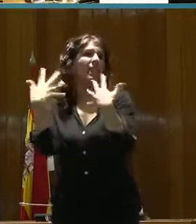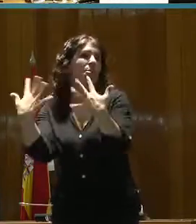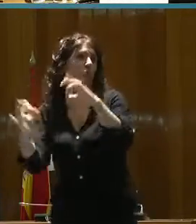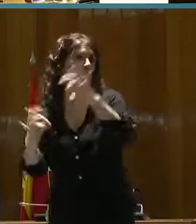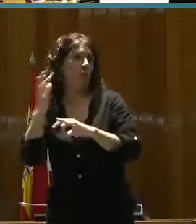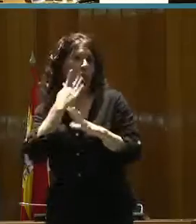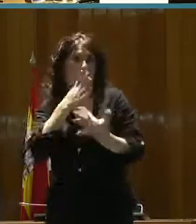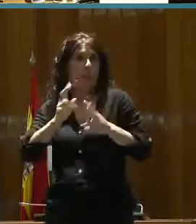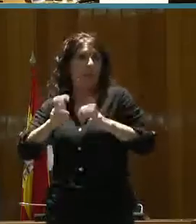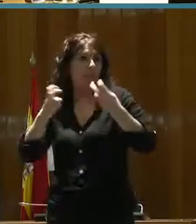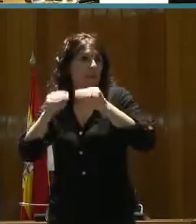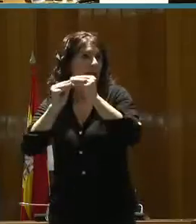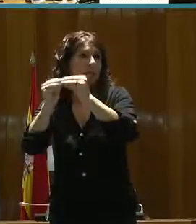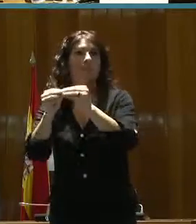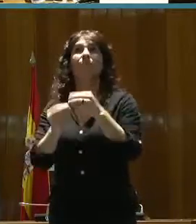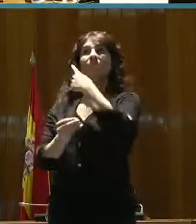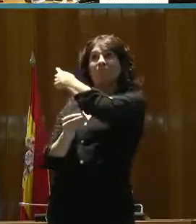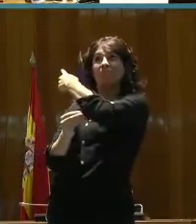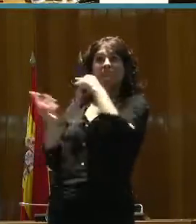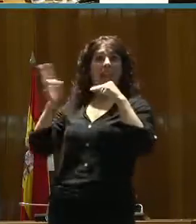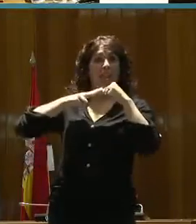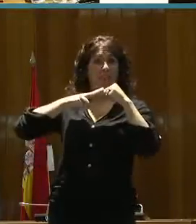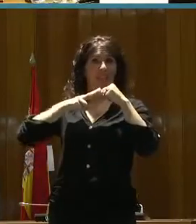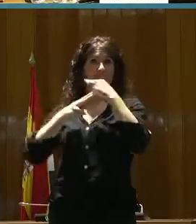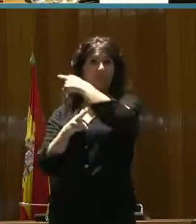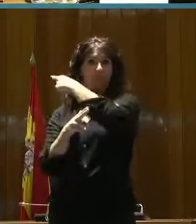esa dirección, en ese enlace